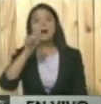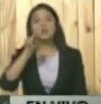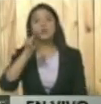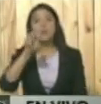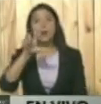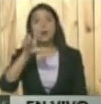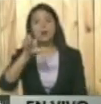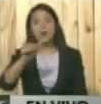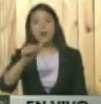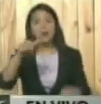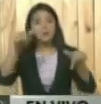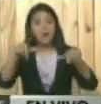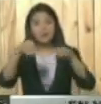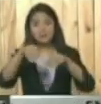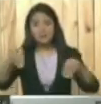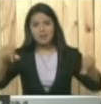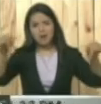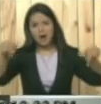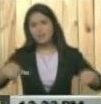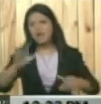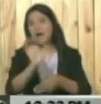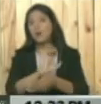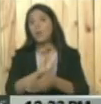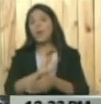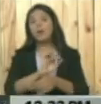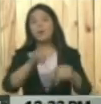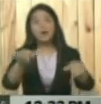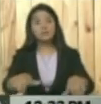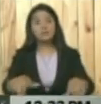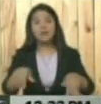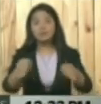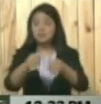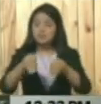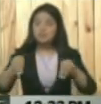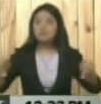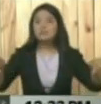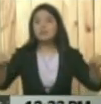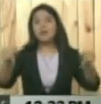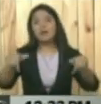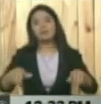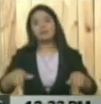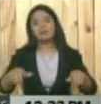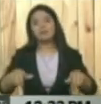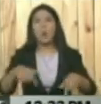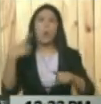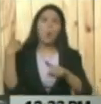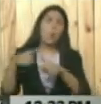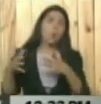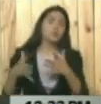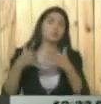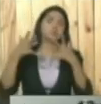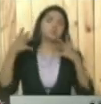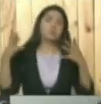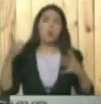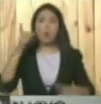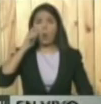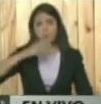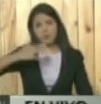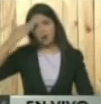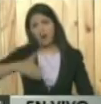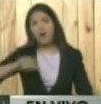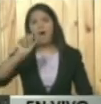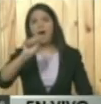tierra, el Ecuador, tierra de otro gigante de la historia, el general Eloy